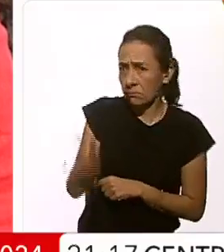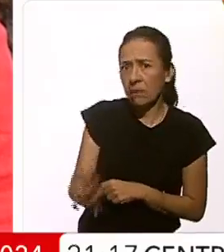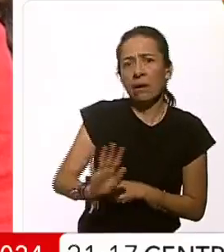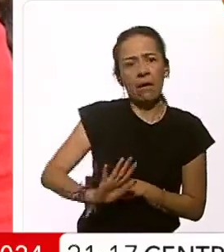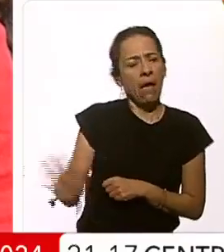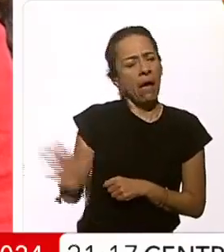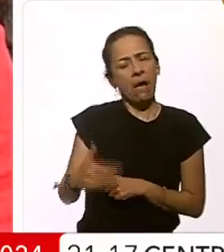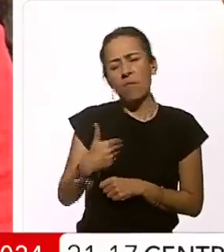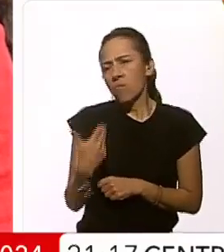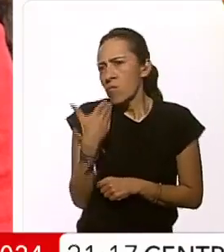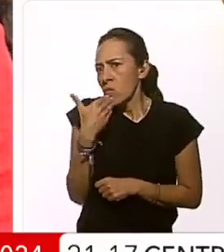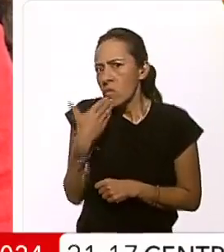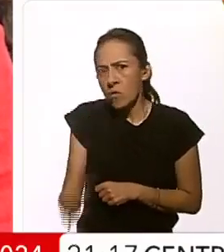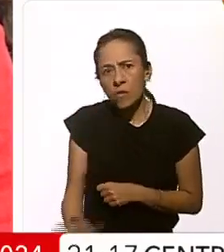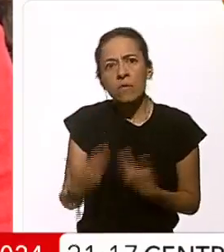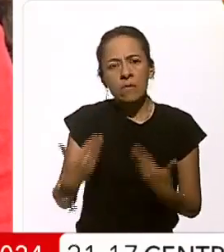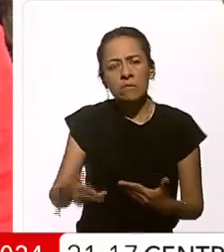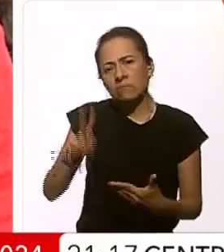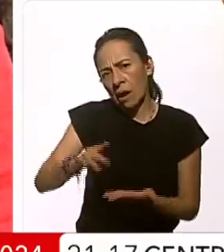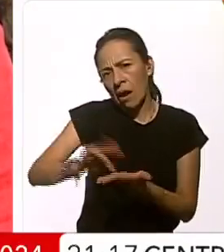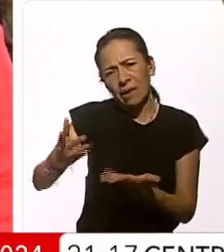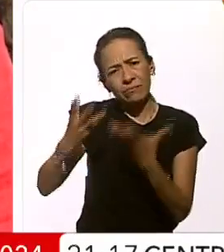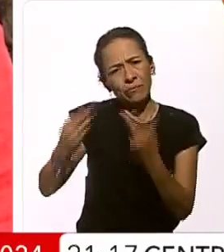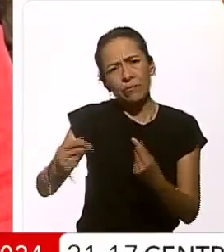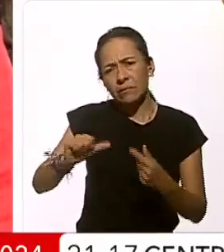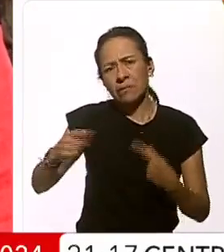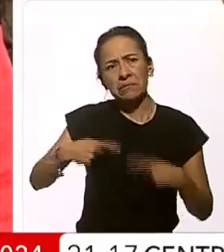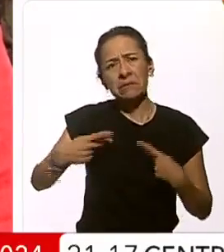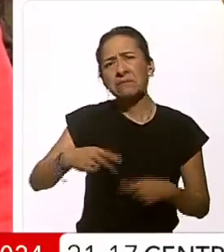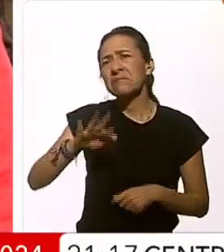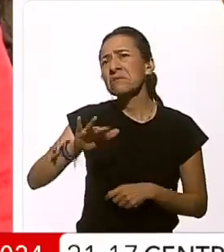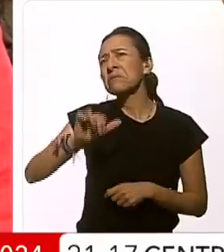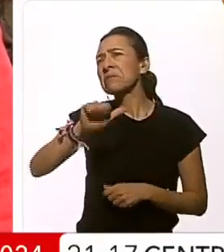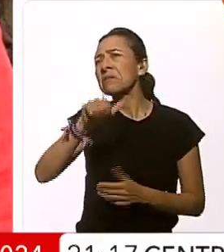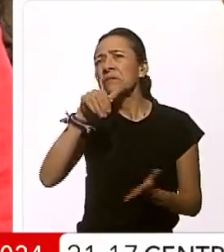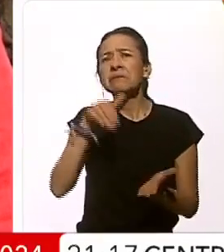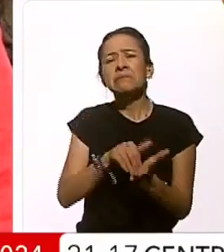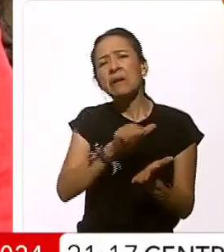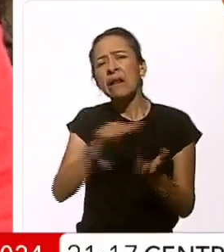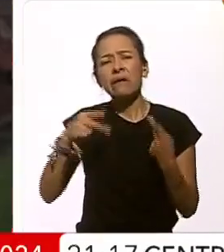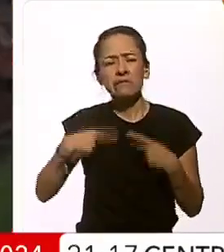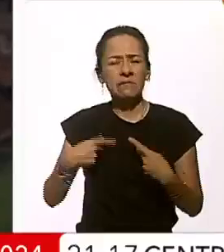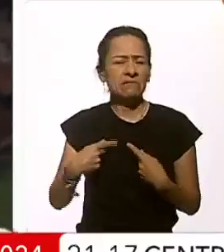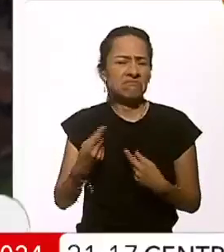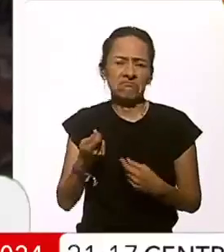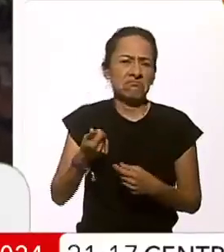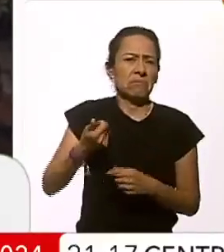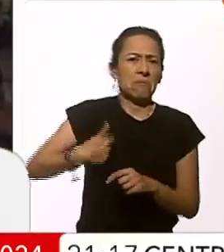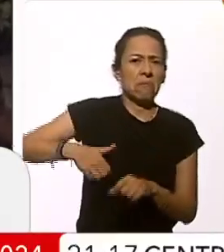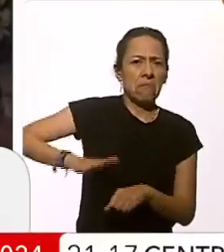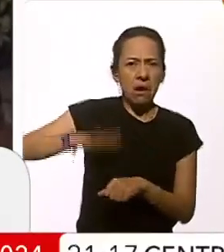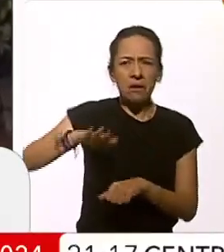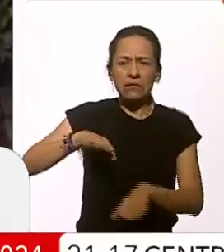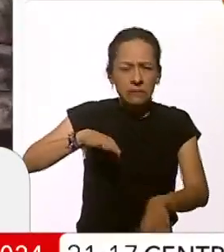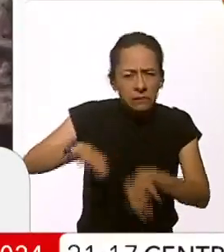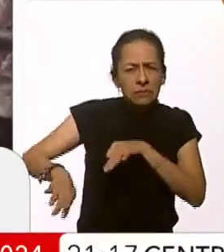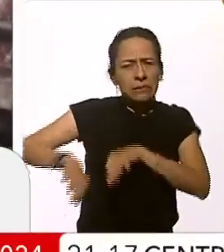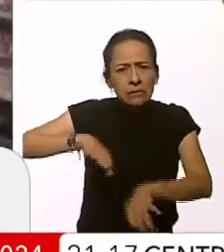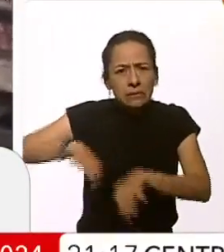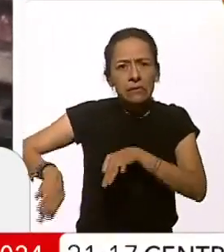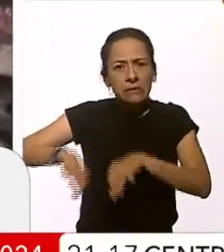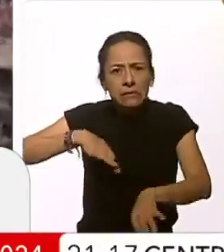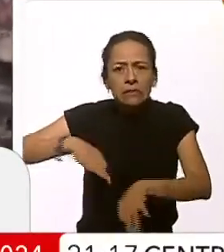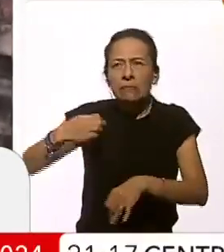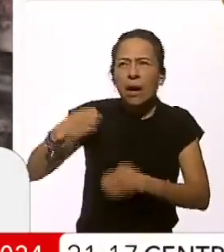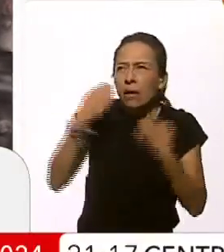un trabajo de miles de personas. Más de 56,000 personas han trabajado en la recuperación